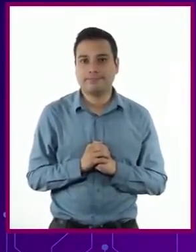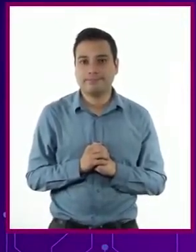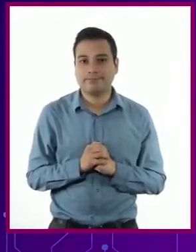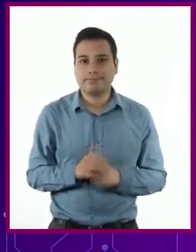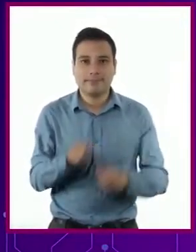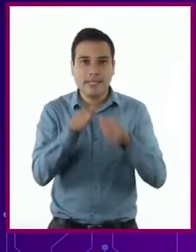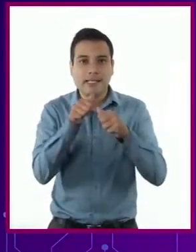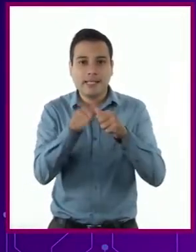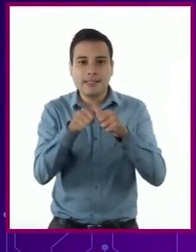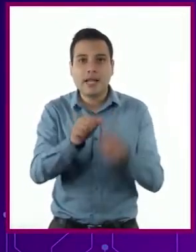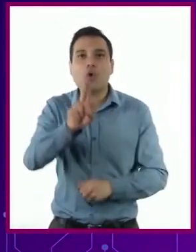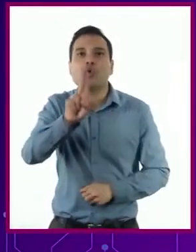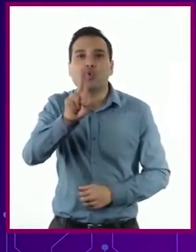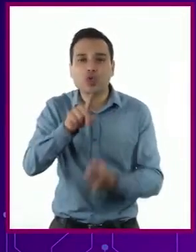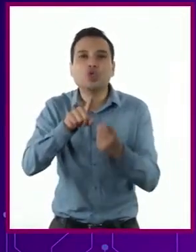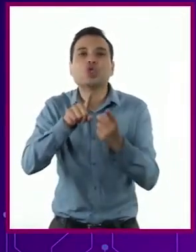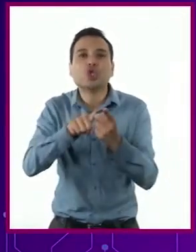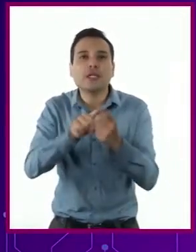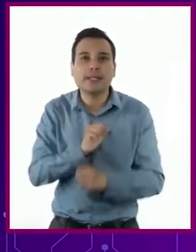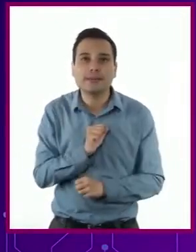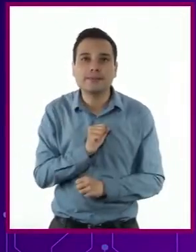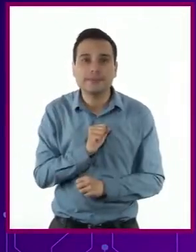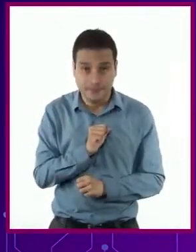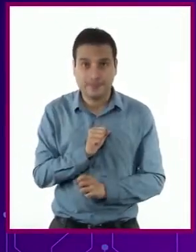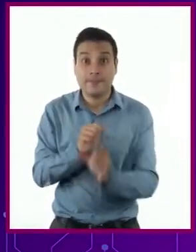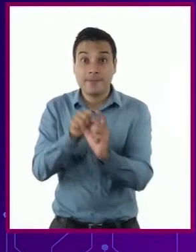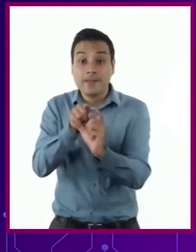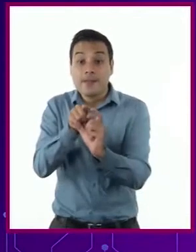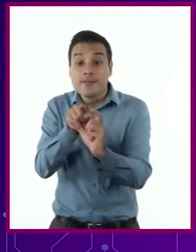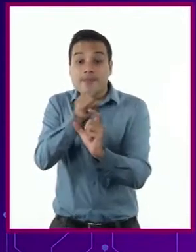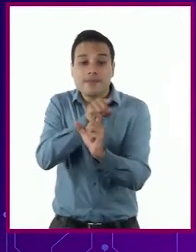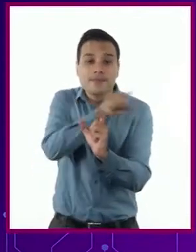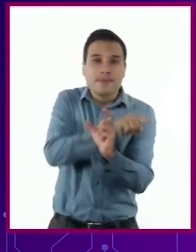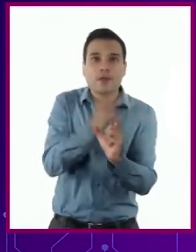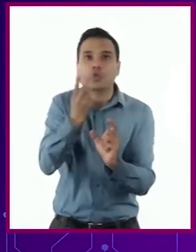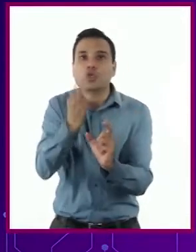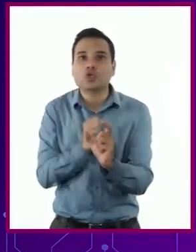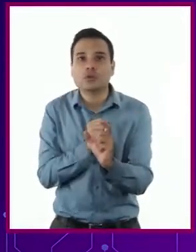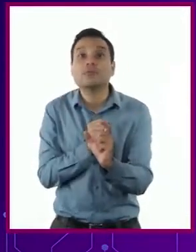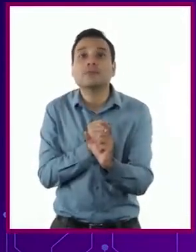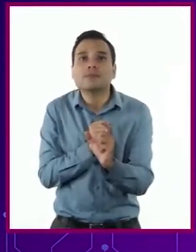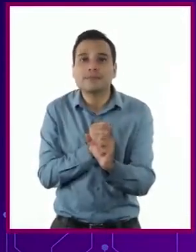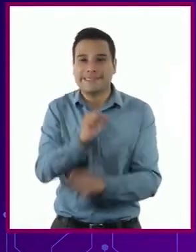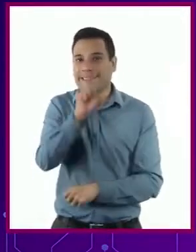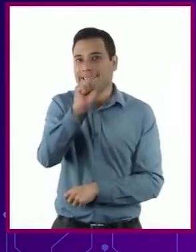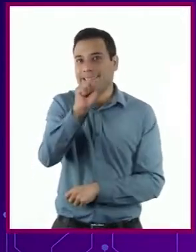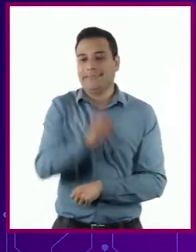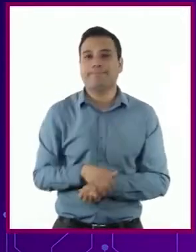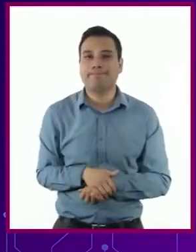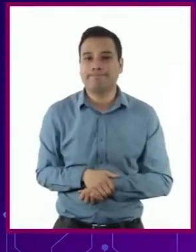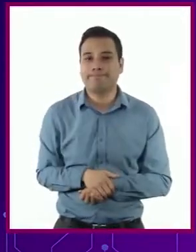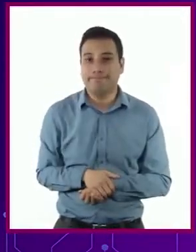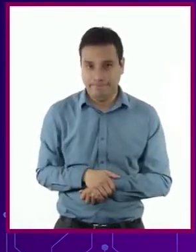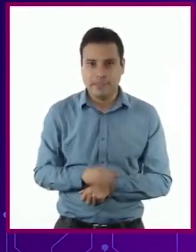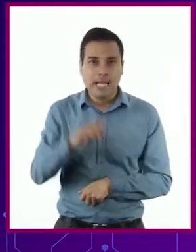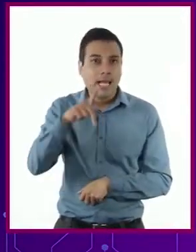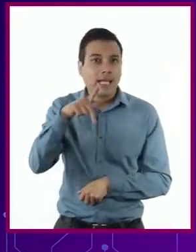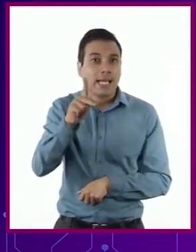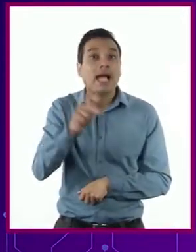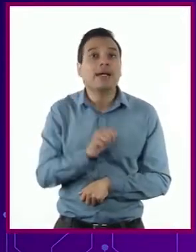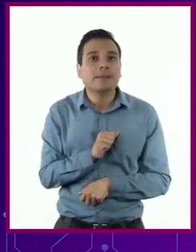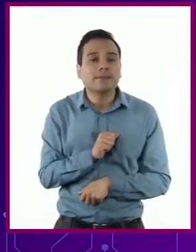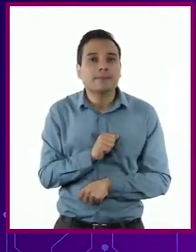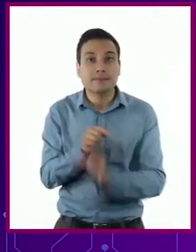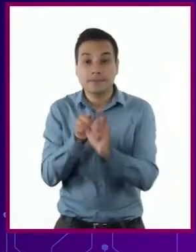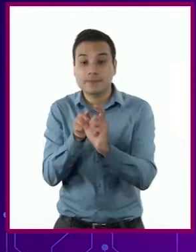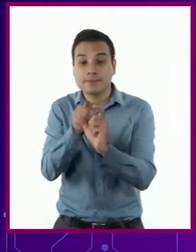letra U y retrocedan 2 espacios, es decir, a la letra S. En la letra K, vean que